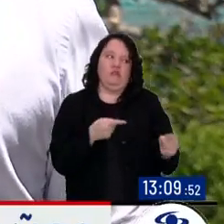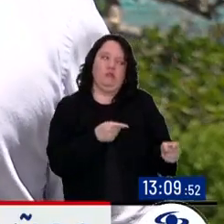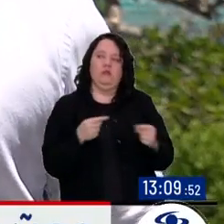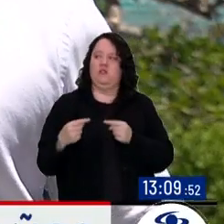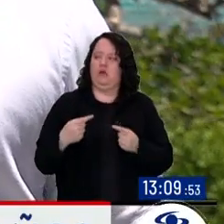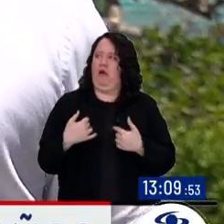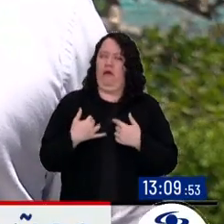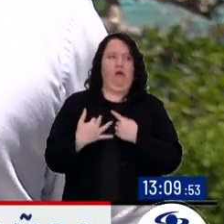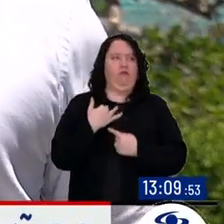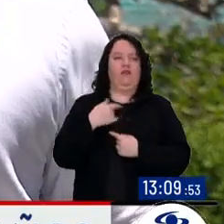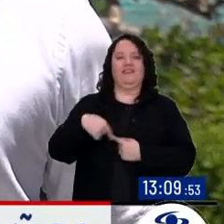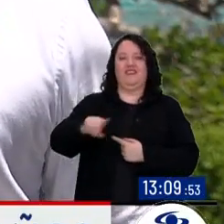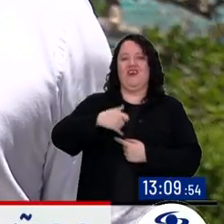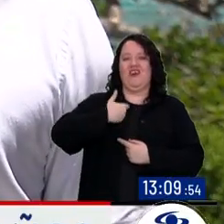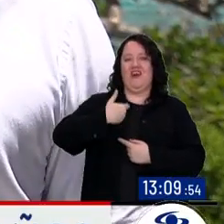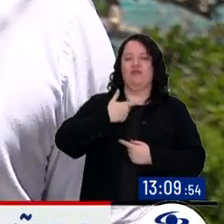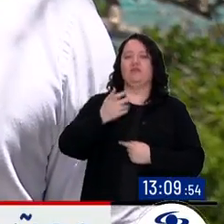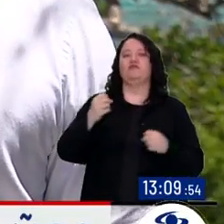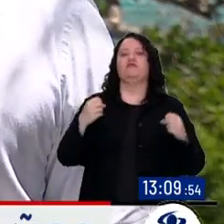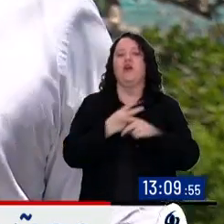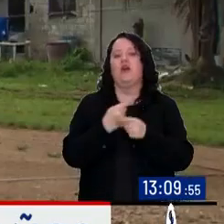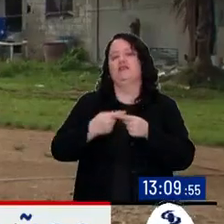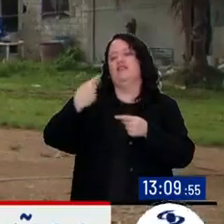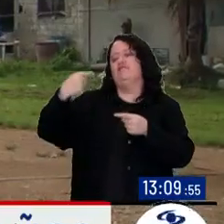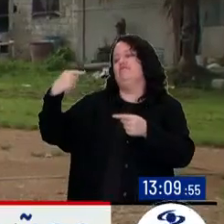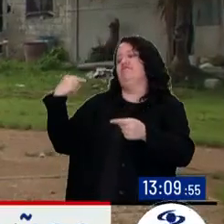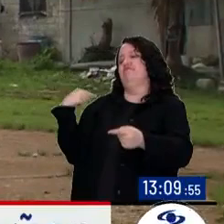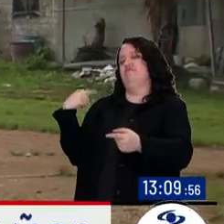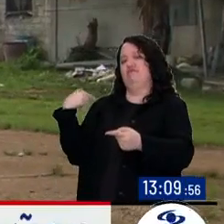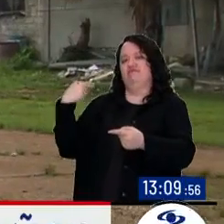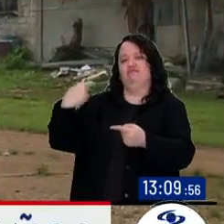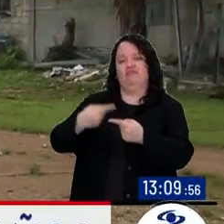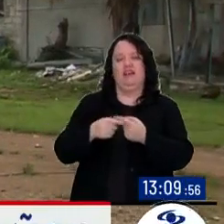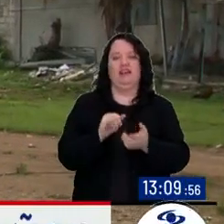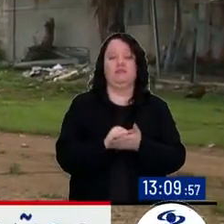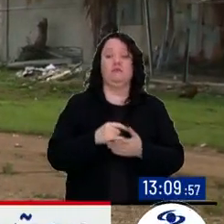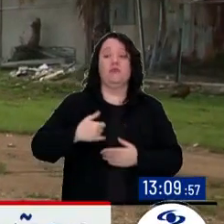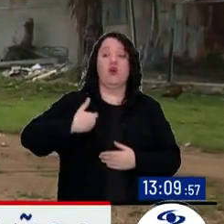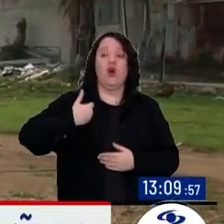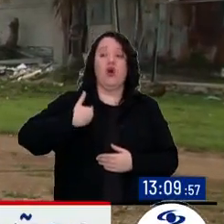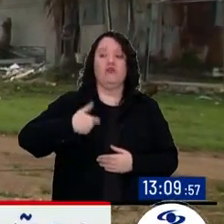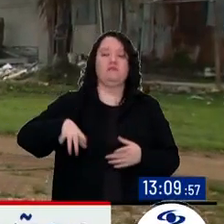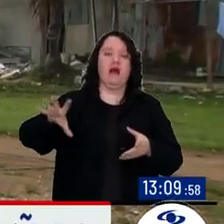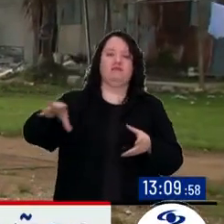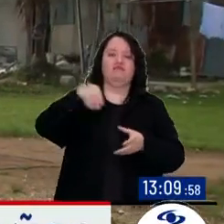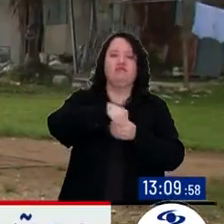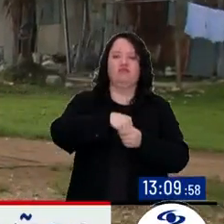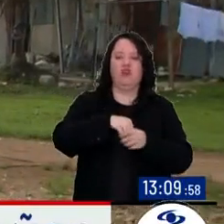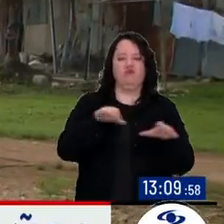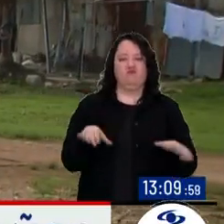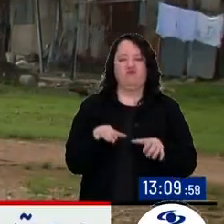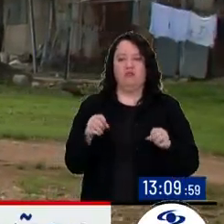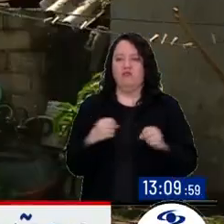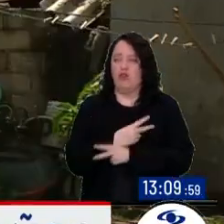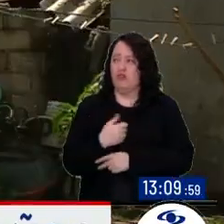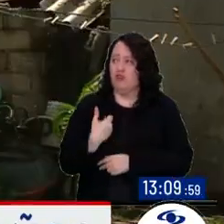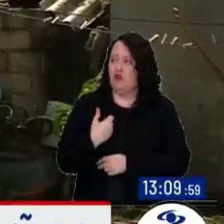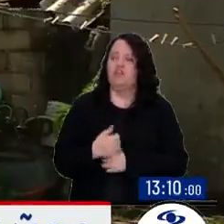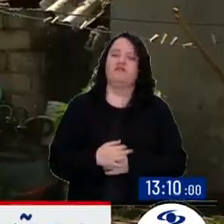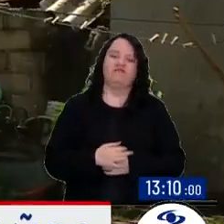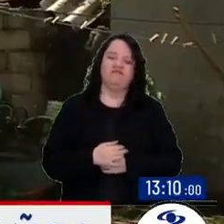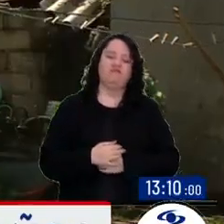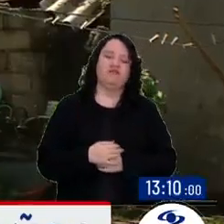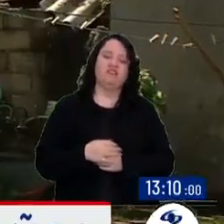y que vienen de violencias de años anteriores. ¿Pero son muchachos los que se están vinculando a esa forma de violencia? Sí,